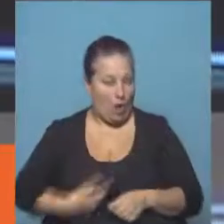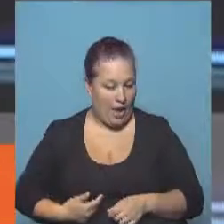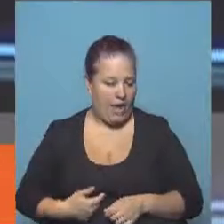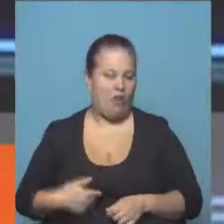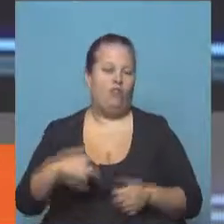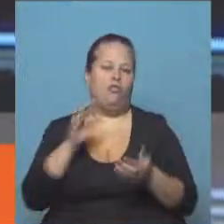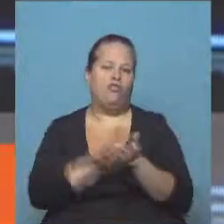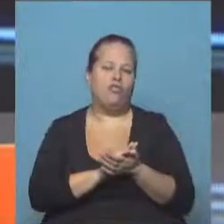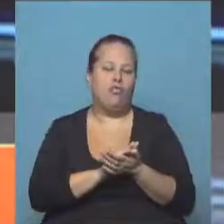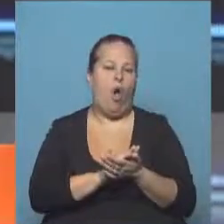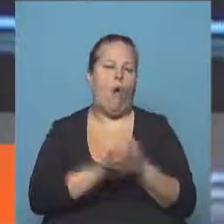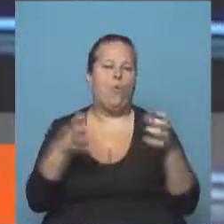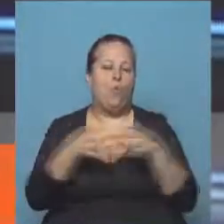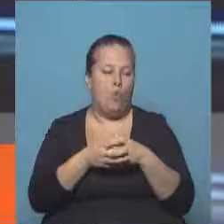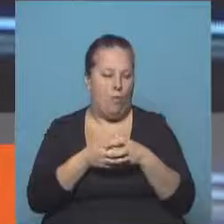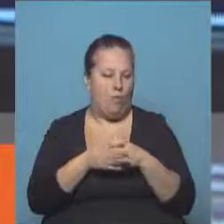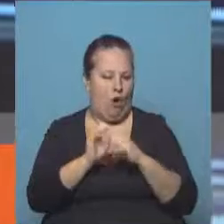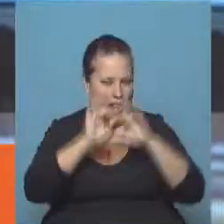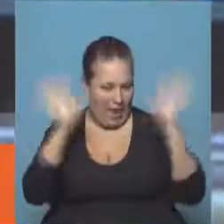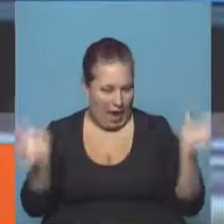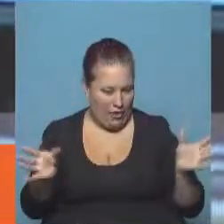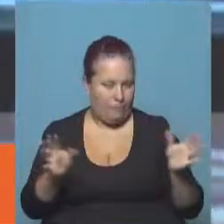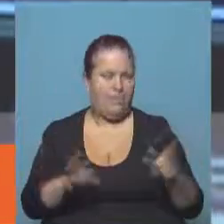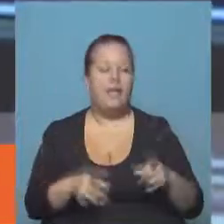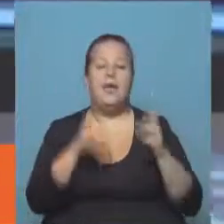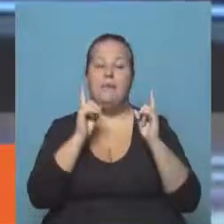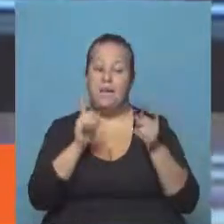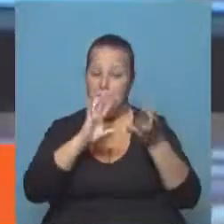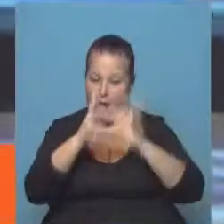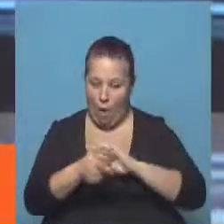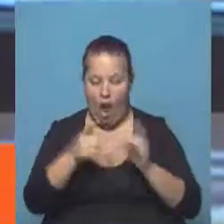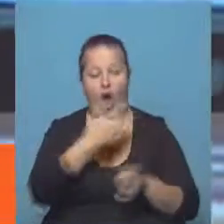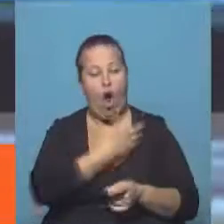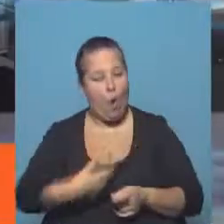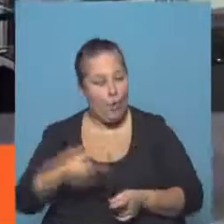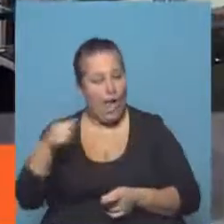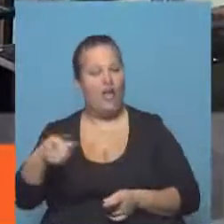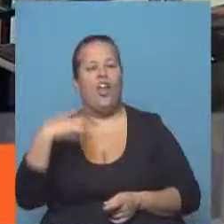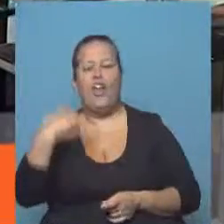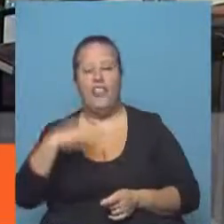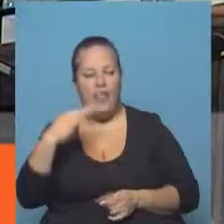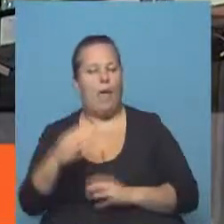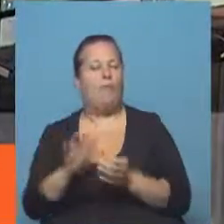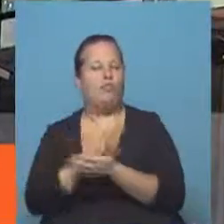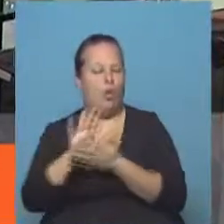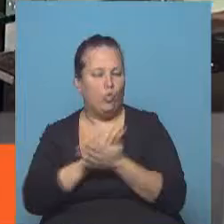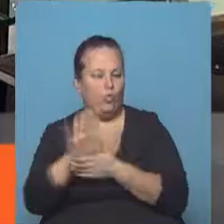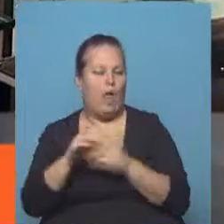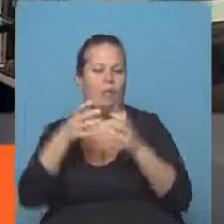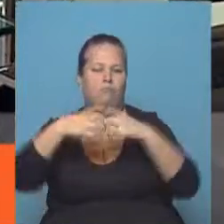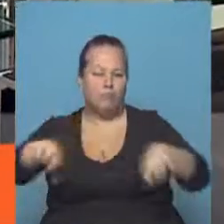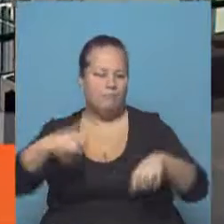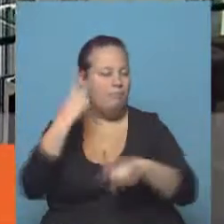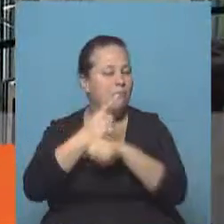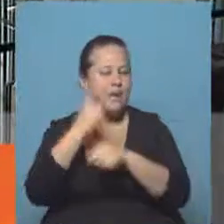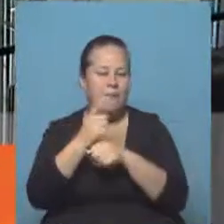el marco de una organización más clara? Y del mismo modo al oficialismo le corresponde superar una grieta